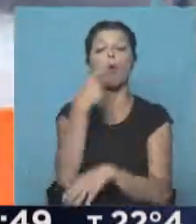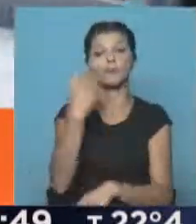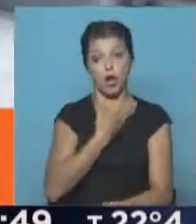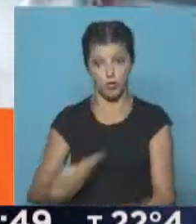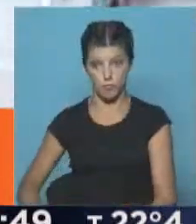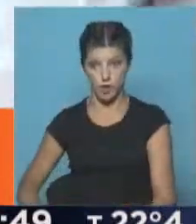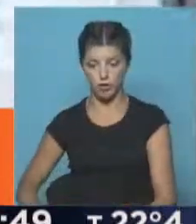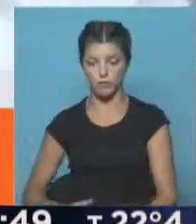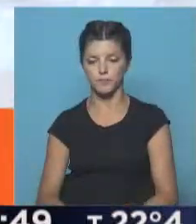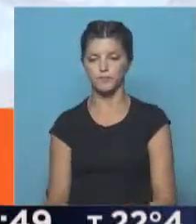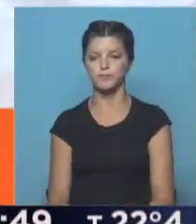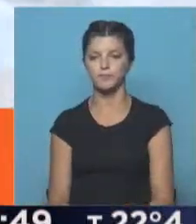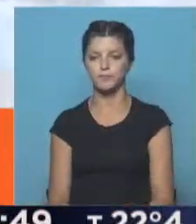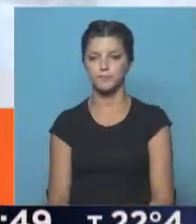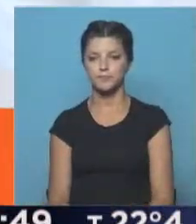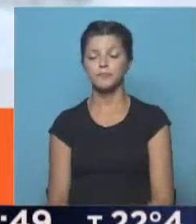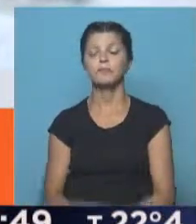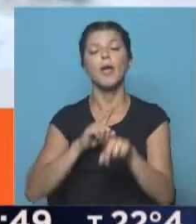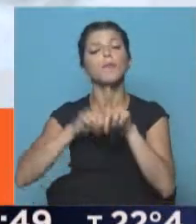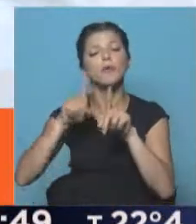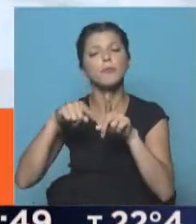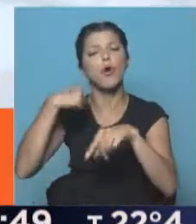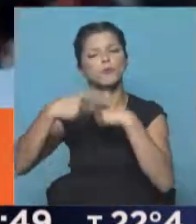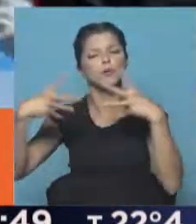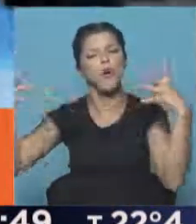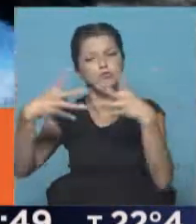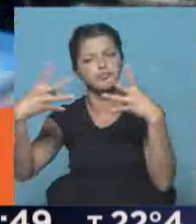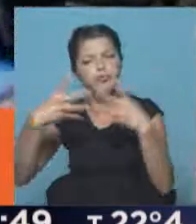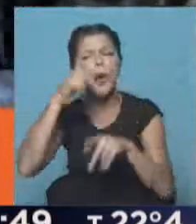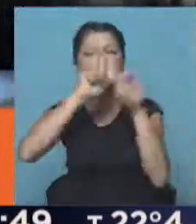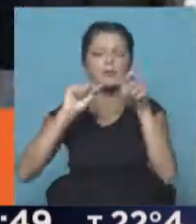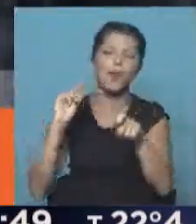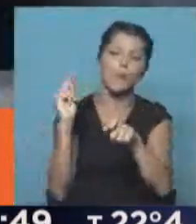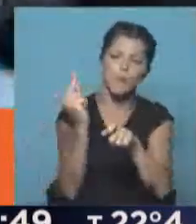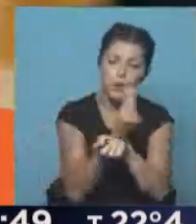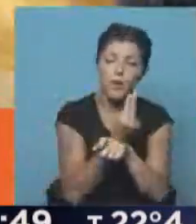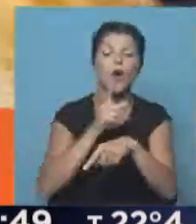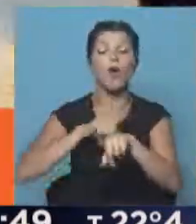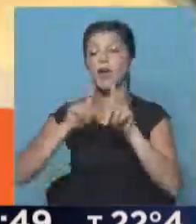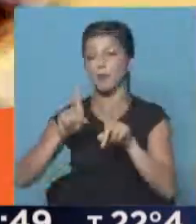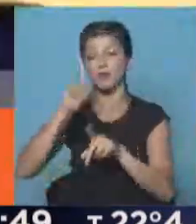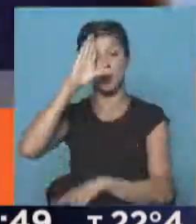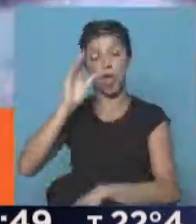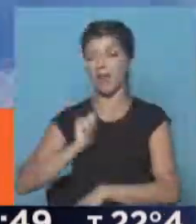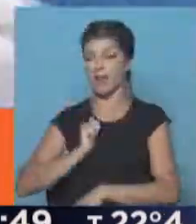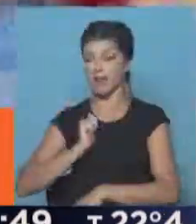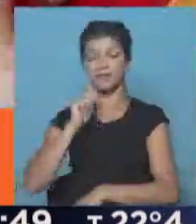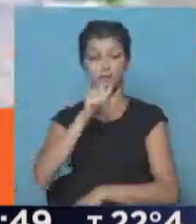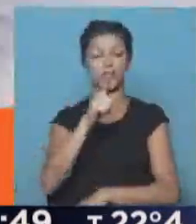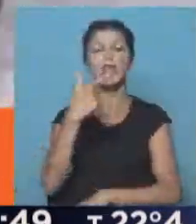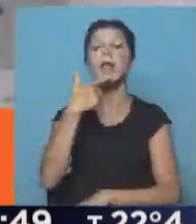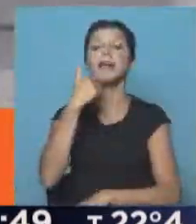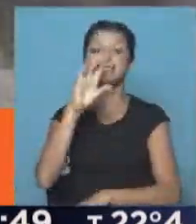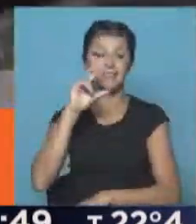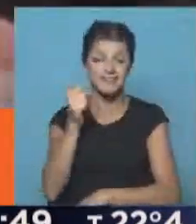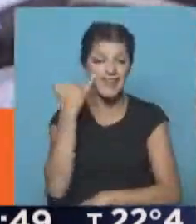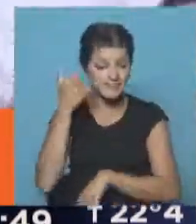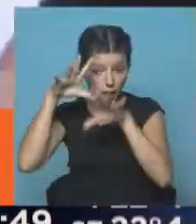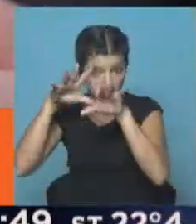paralelo y la batalla final por alepo sigue provocando víctimas pese a que el ejército leal al gobierno ya tomó el control